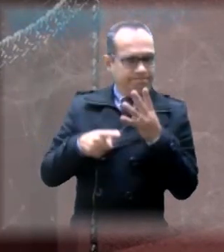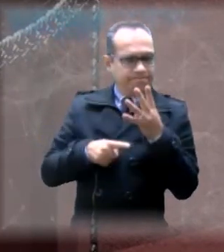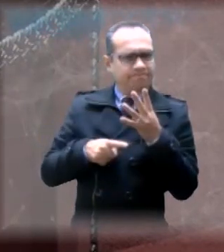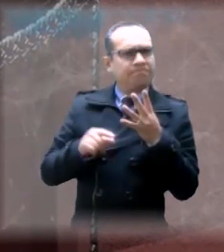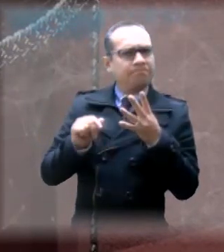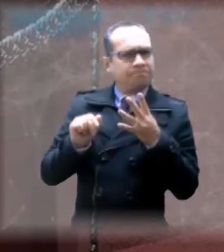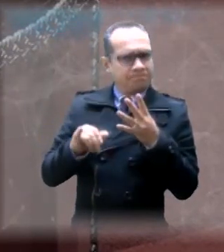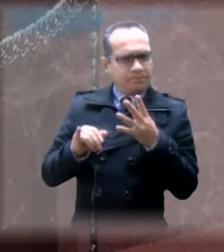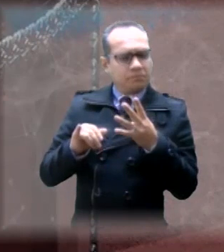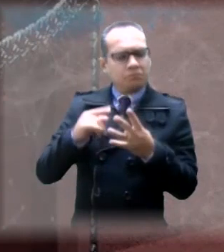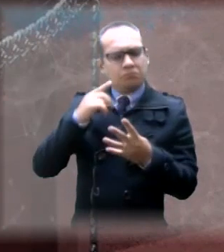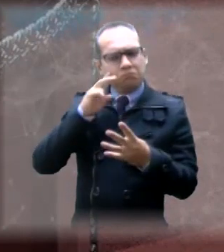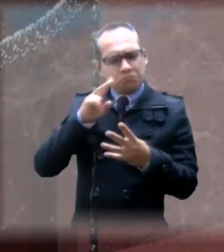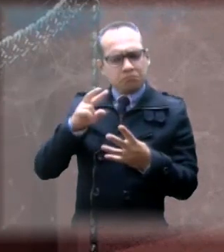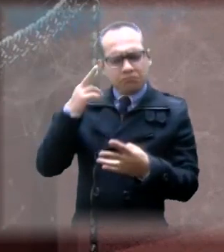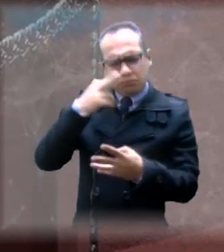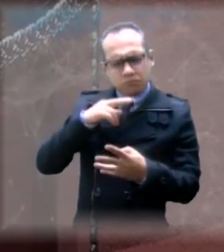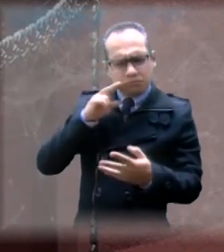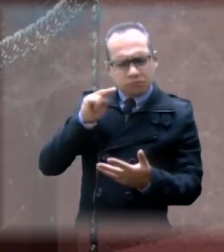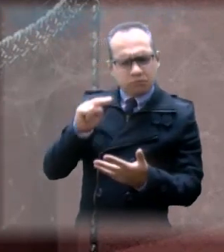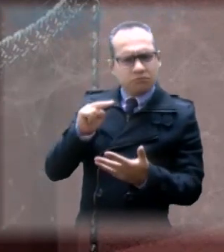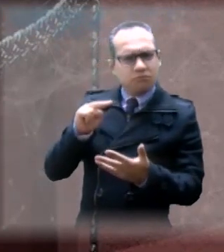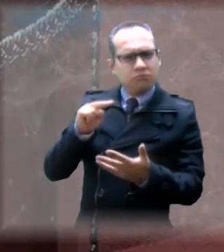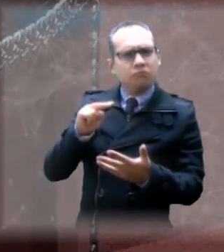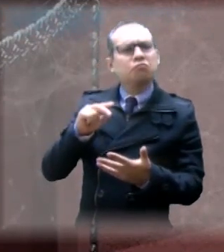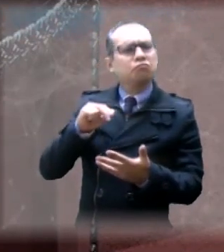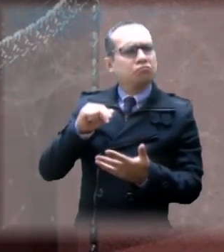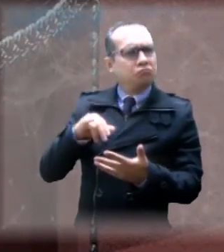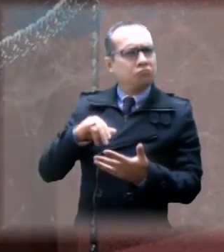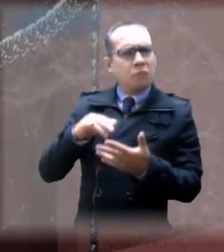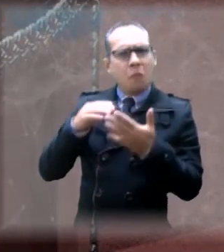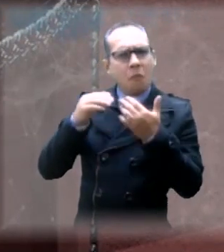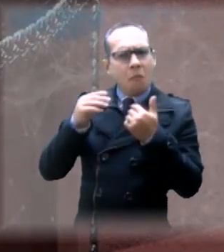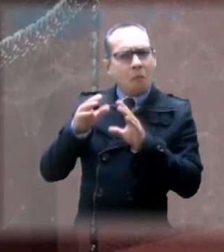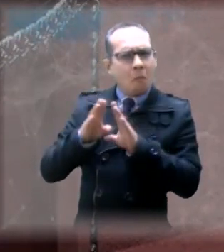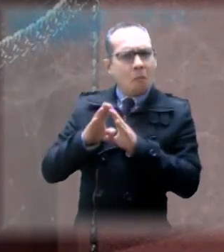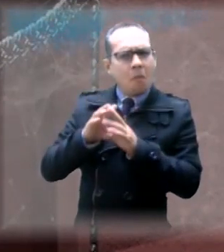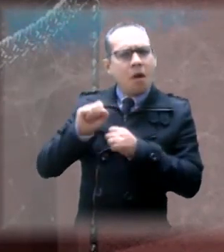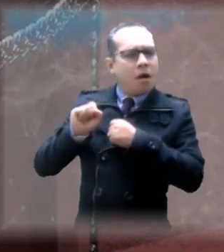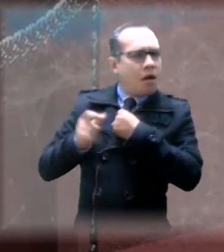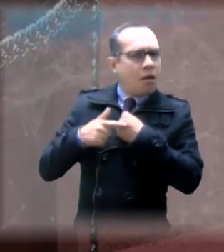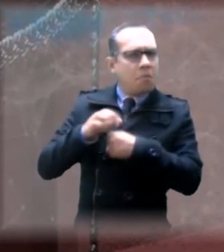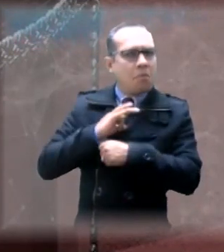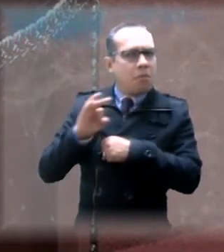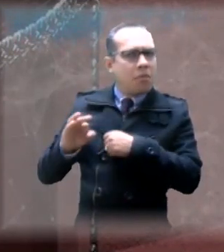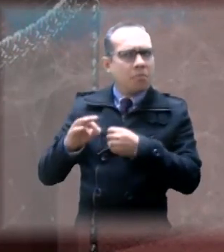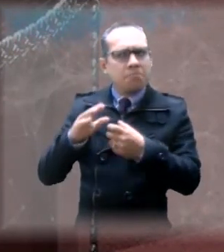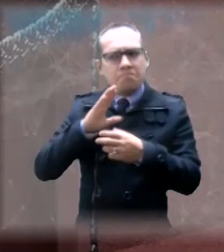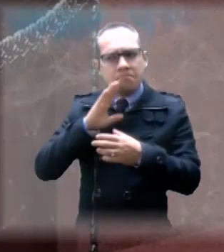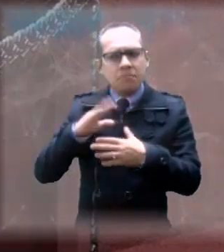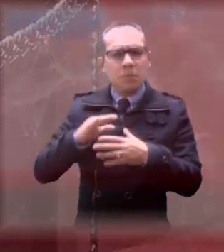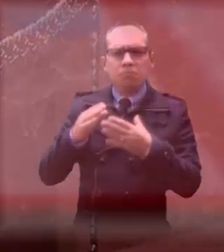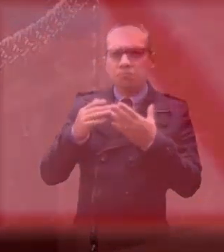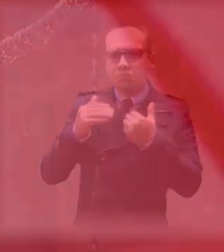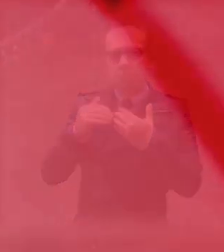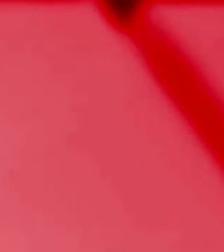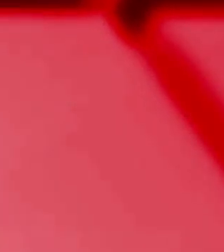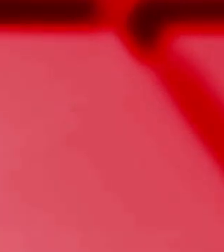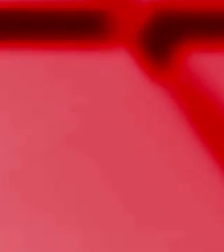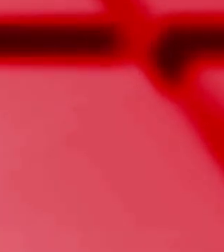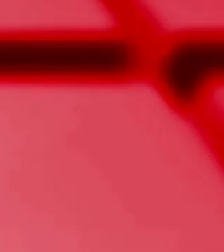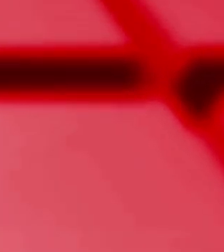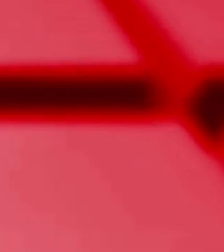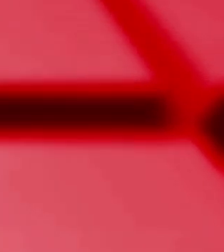existe inconveniente legal alguno para que asuman el cargo como magistrados del Tribunal de Justicia Administrativa.